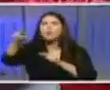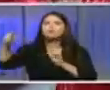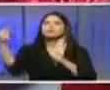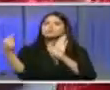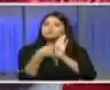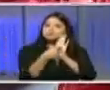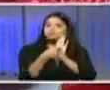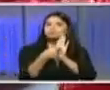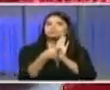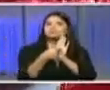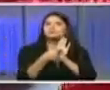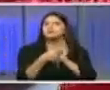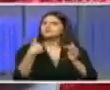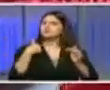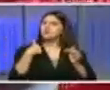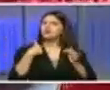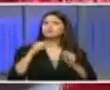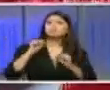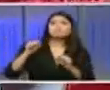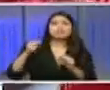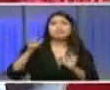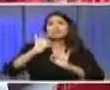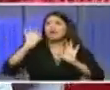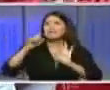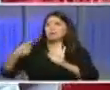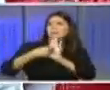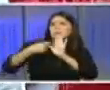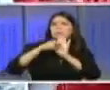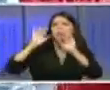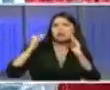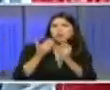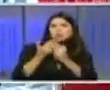Y no le como chantaje a nadie en el mundo.